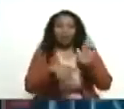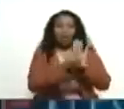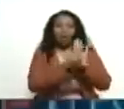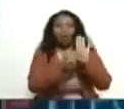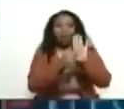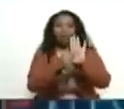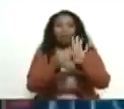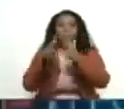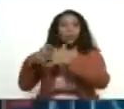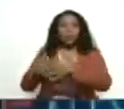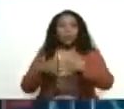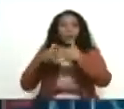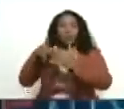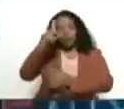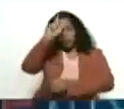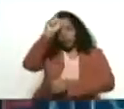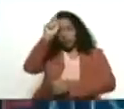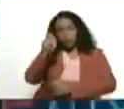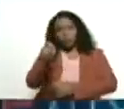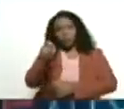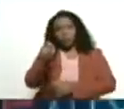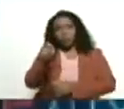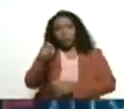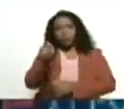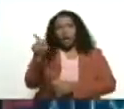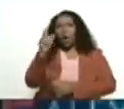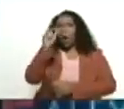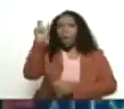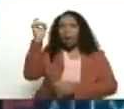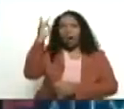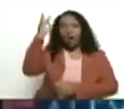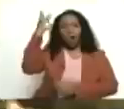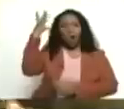Unidos reconoce al polvo a la orilla de la carretera.